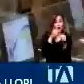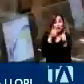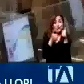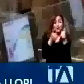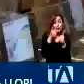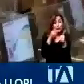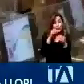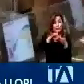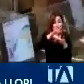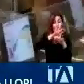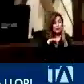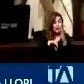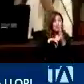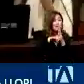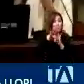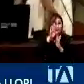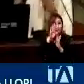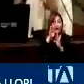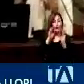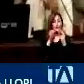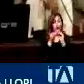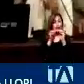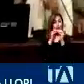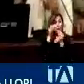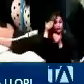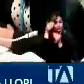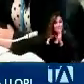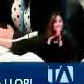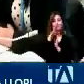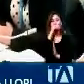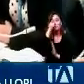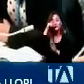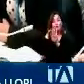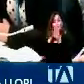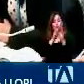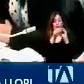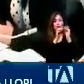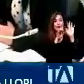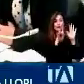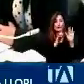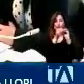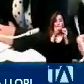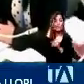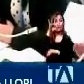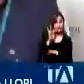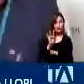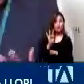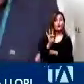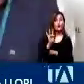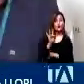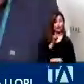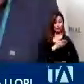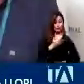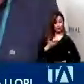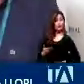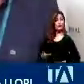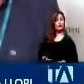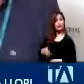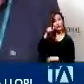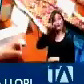conformar una nueva mayoría que esté encabezada por el bloque correísta, por parte del Partido Social Cristiano, por parte de Pachacútic. Ya habla el presidente de la